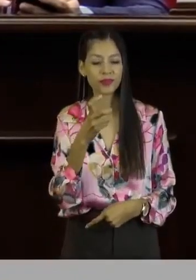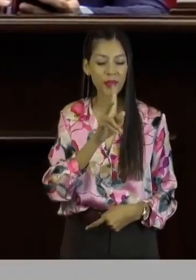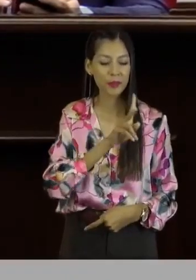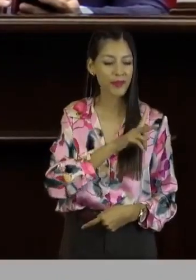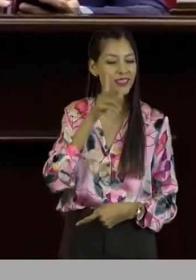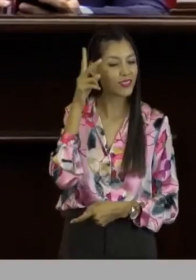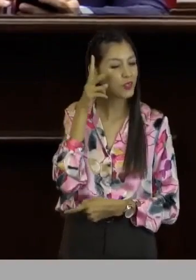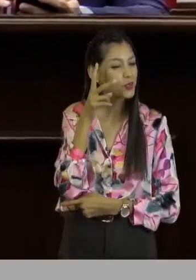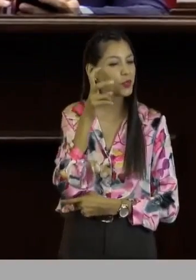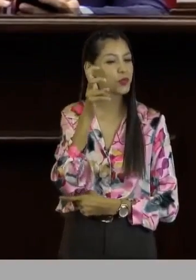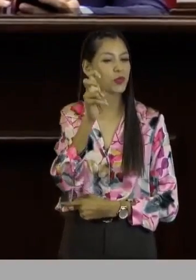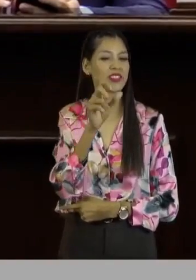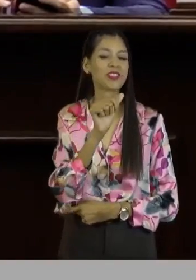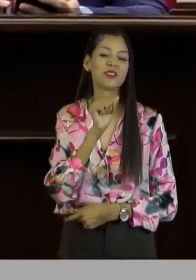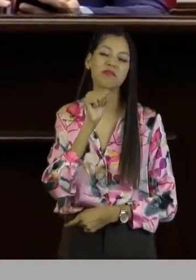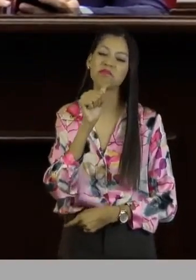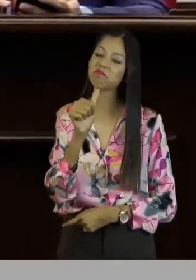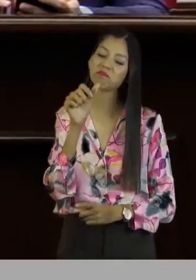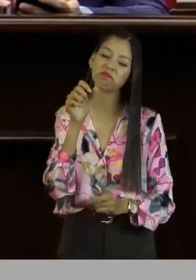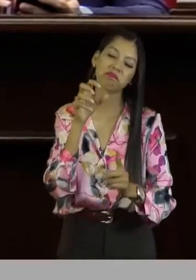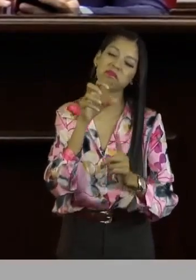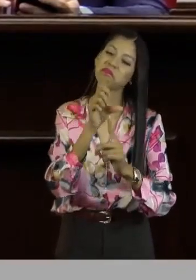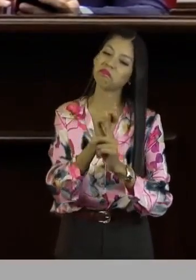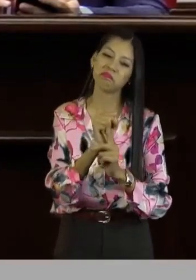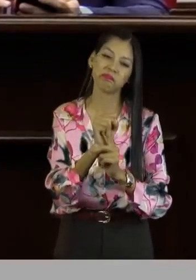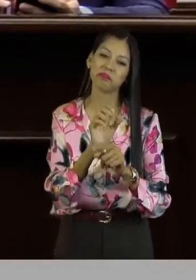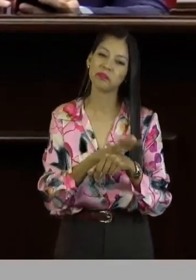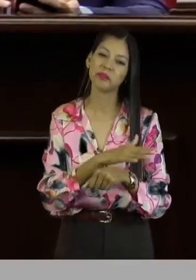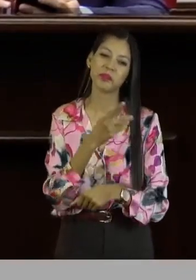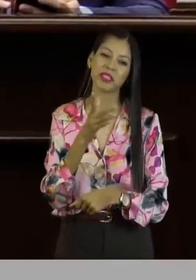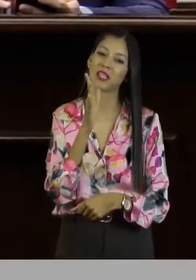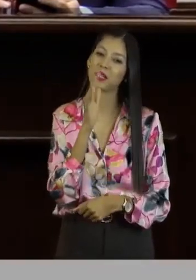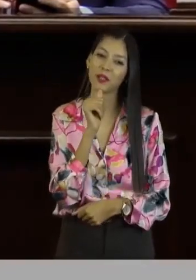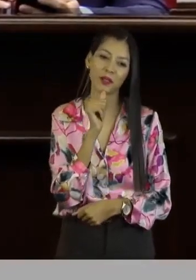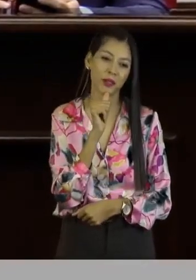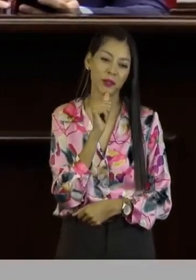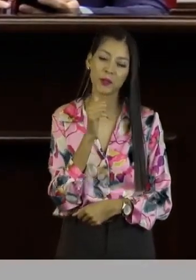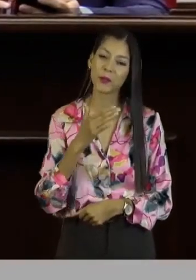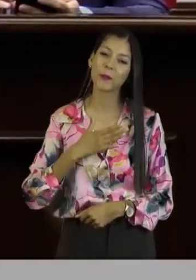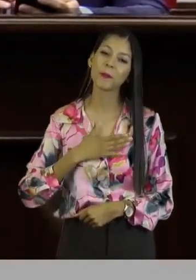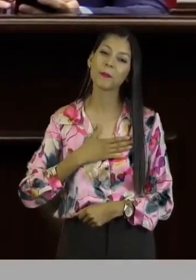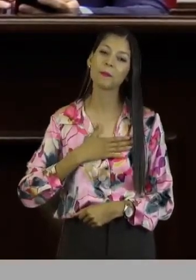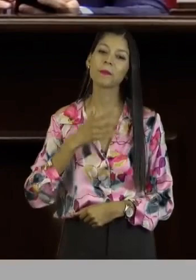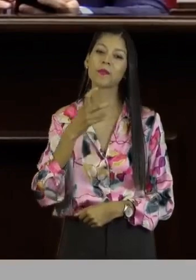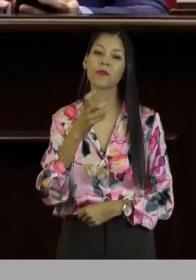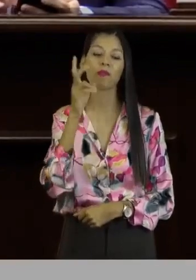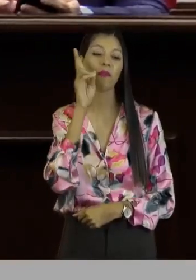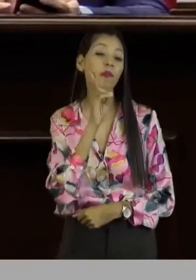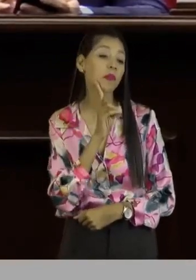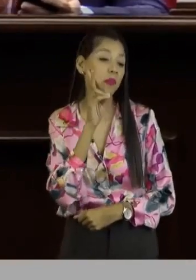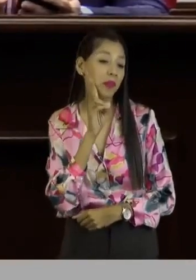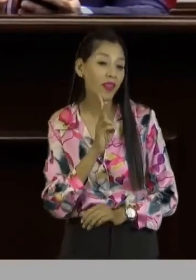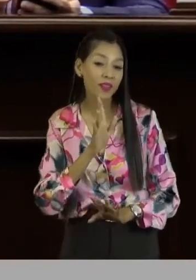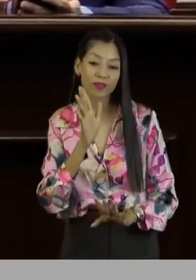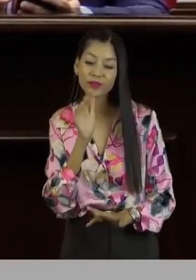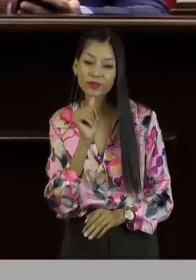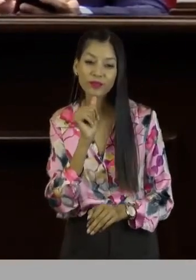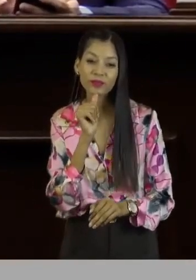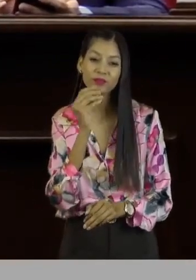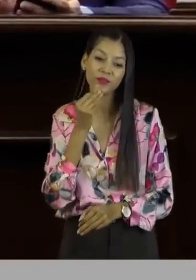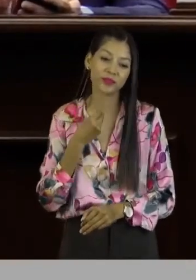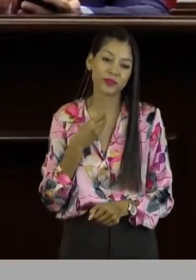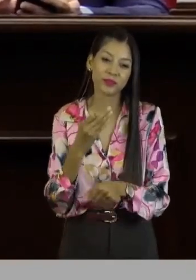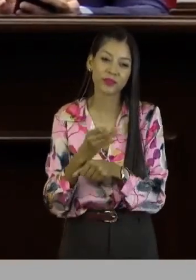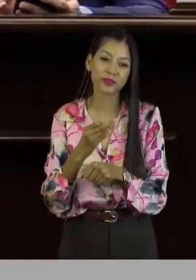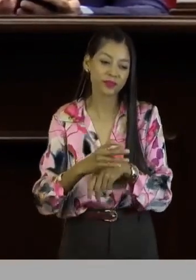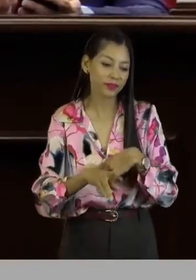sueño incumplido, porque ya ni puedo someterme a esa prueba, ni modo que ahorita vaya el